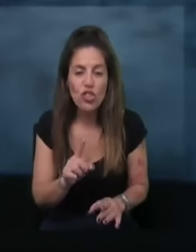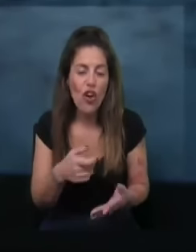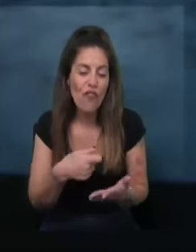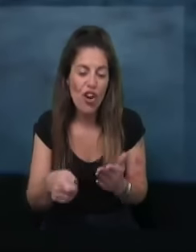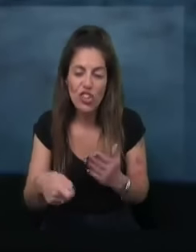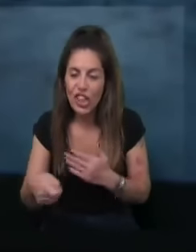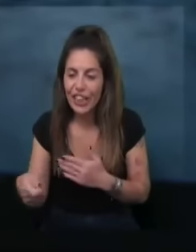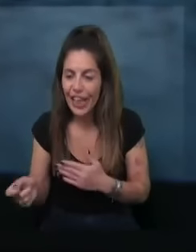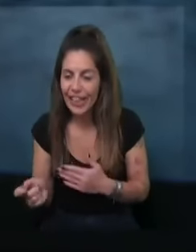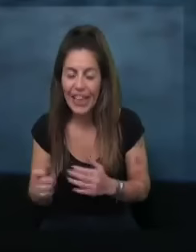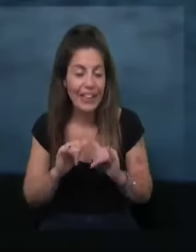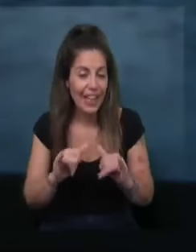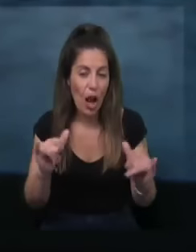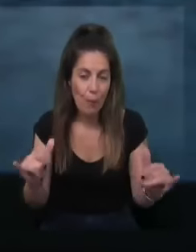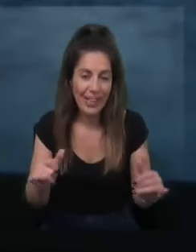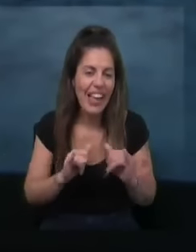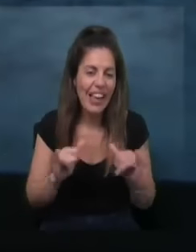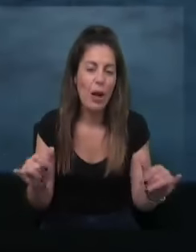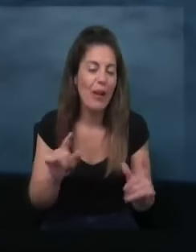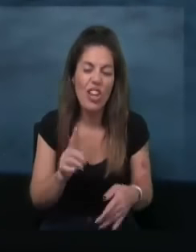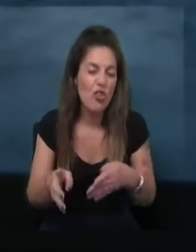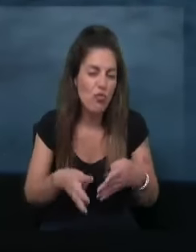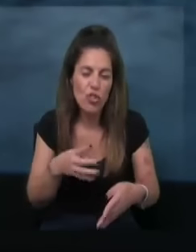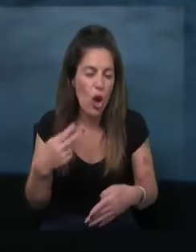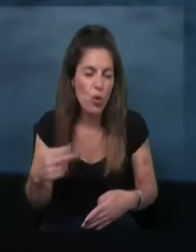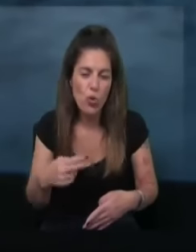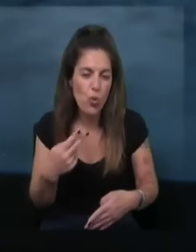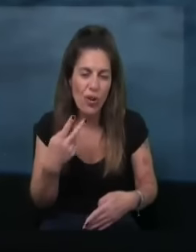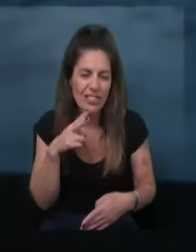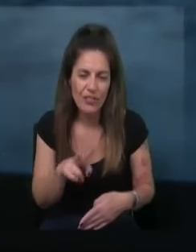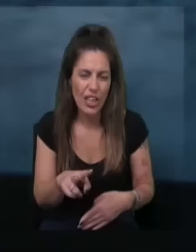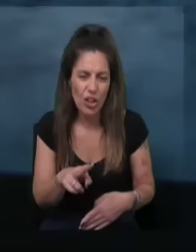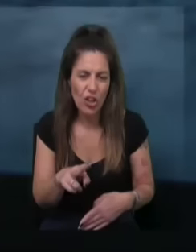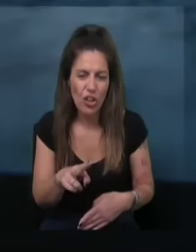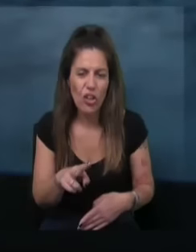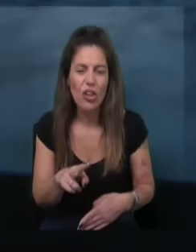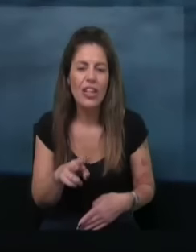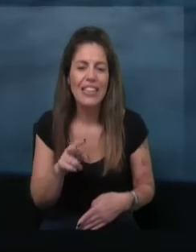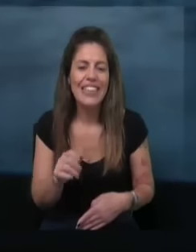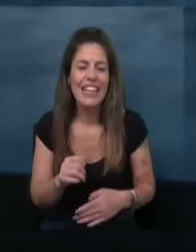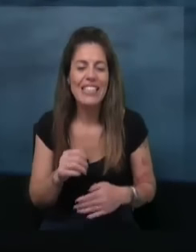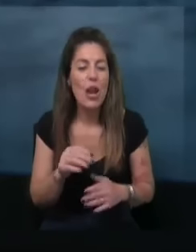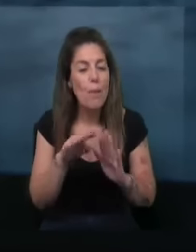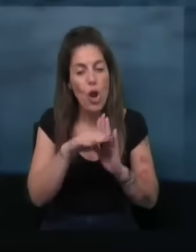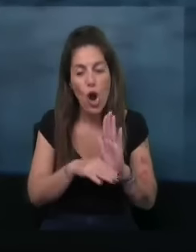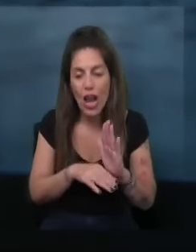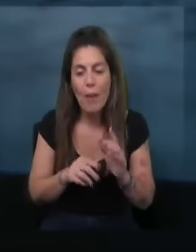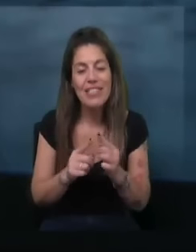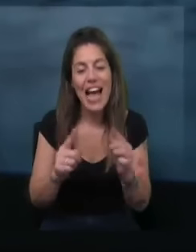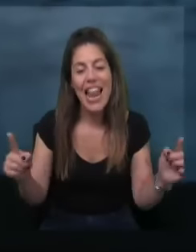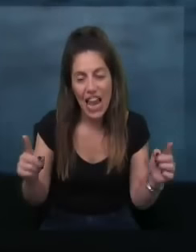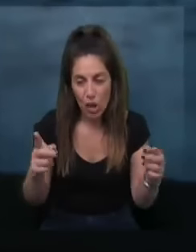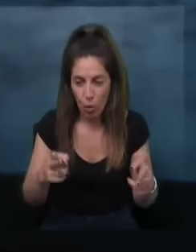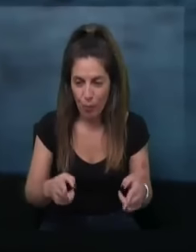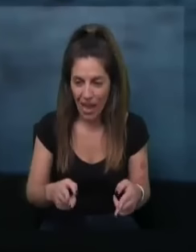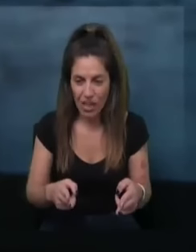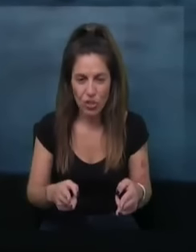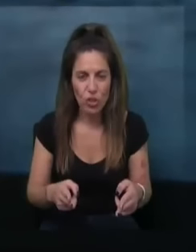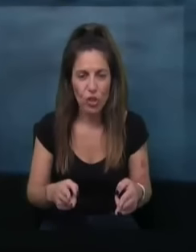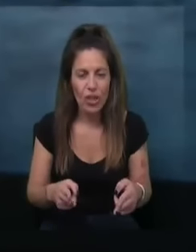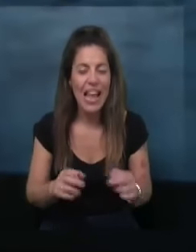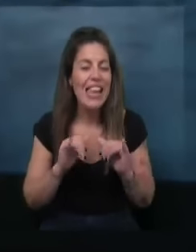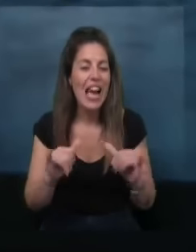ni campañas las campañas no nunca sirvieron tiene que ser programas a largo plazo